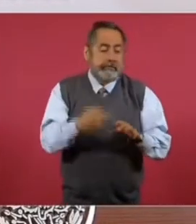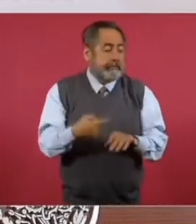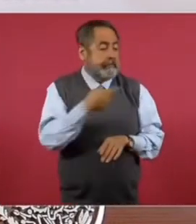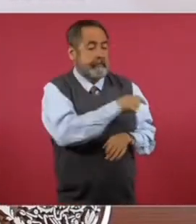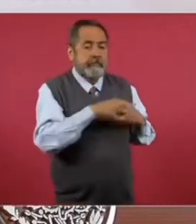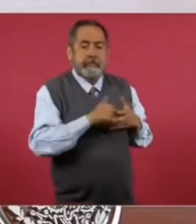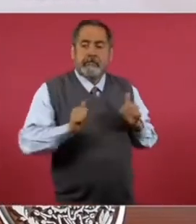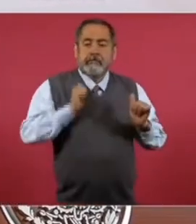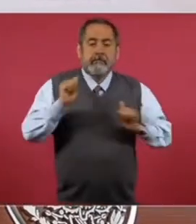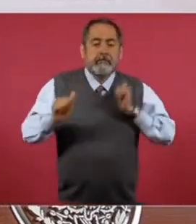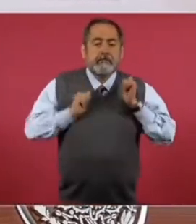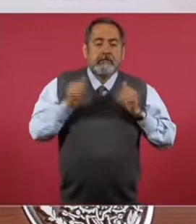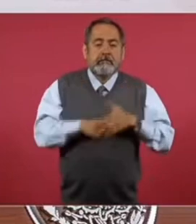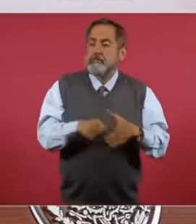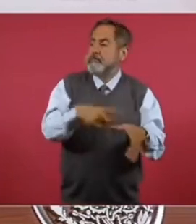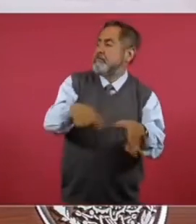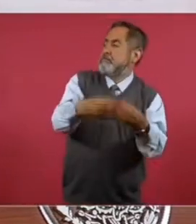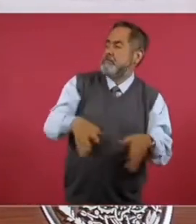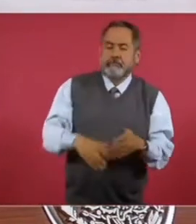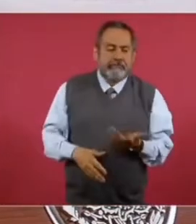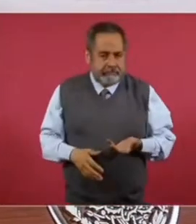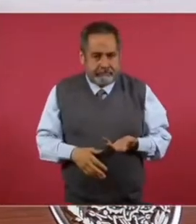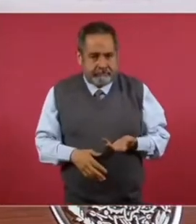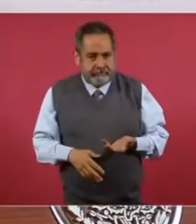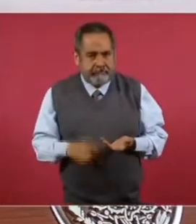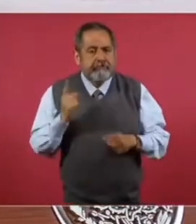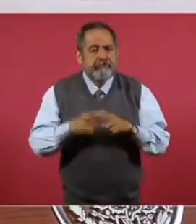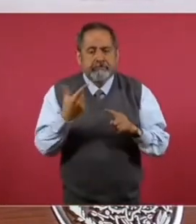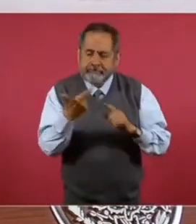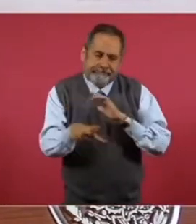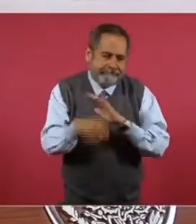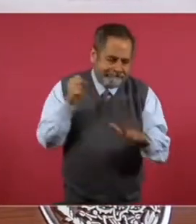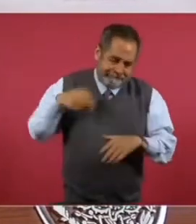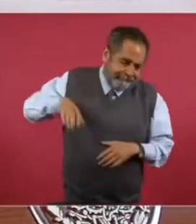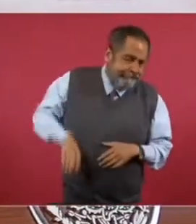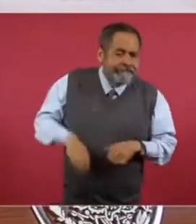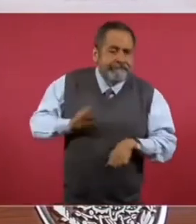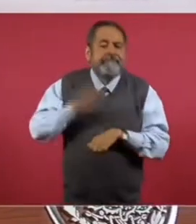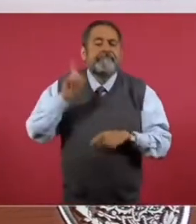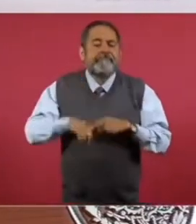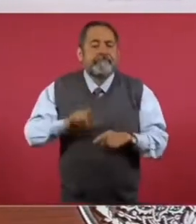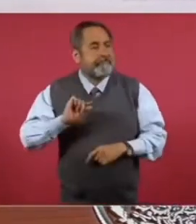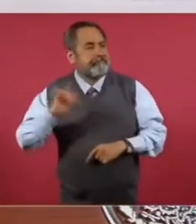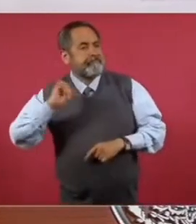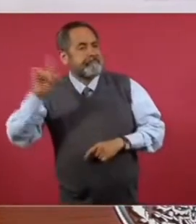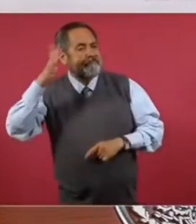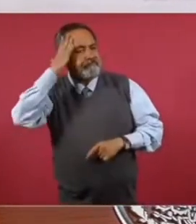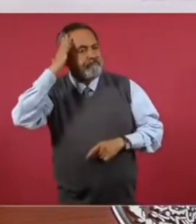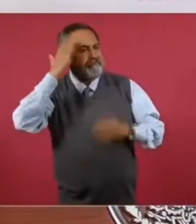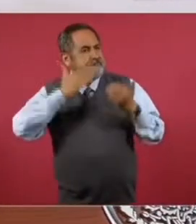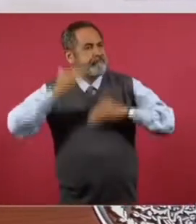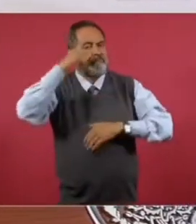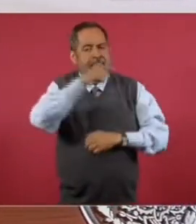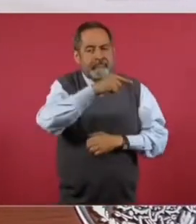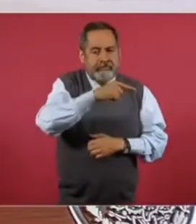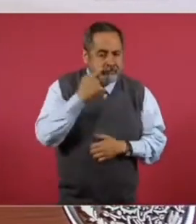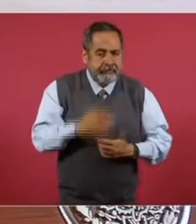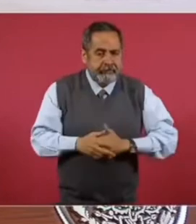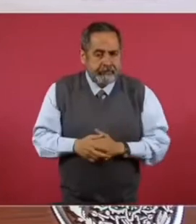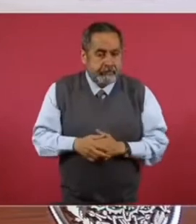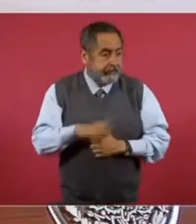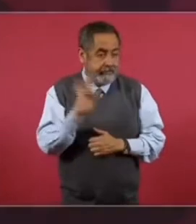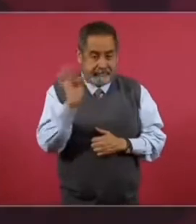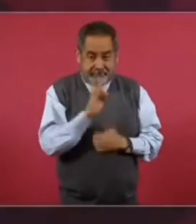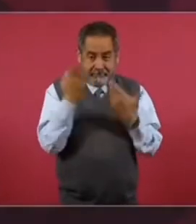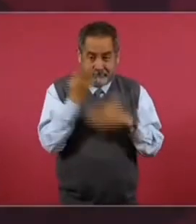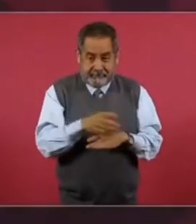parapeto, pero los que se llevan más son los altos funcionarios. Si hay un fondo,